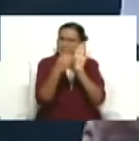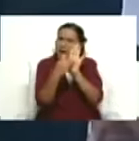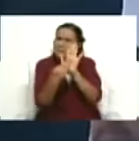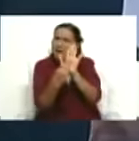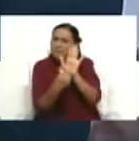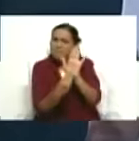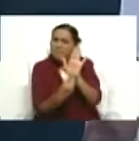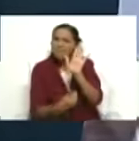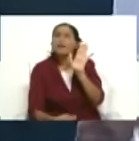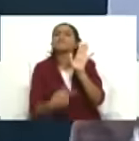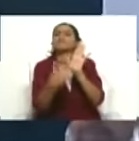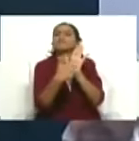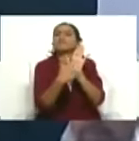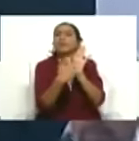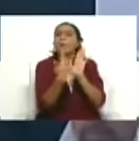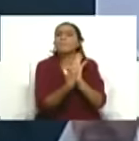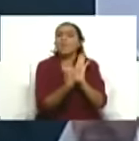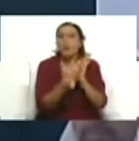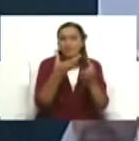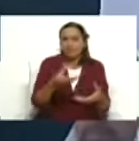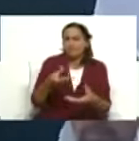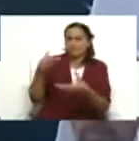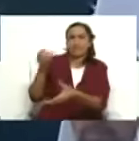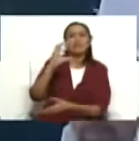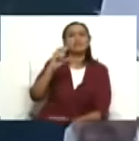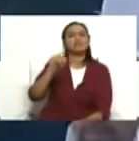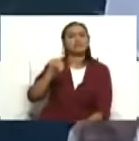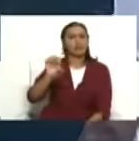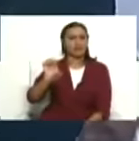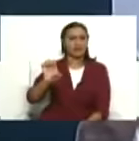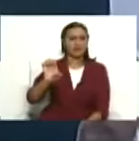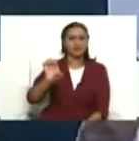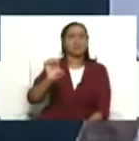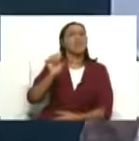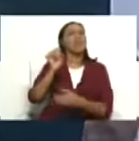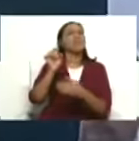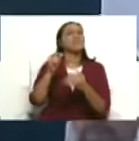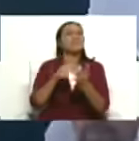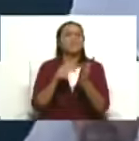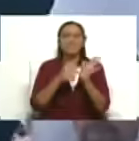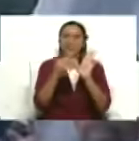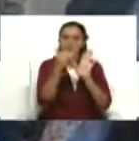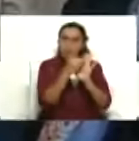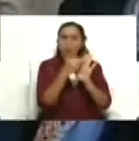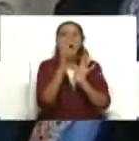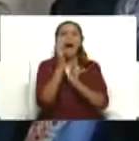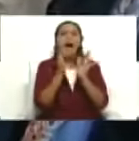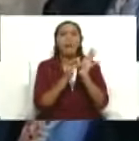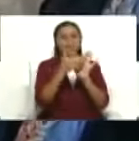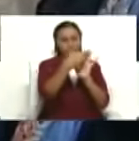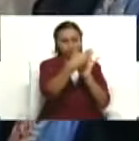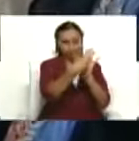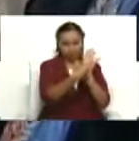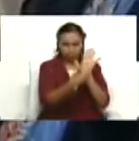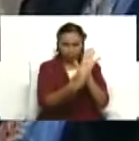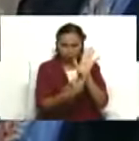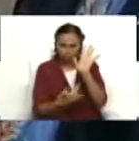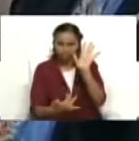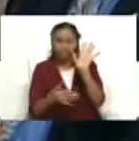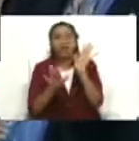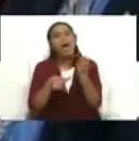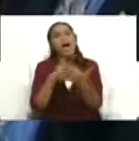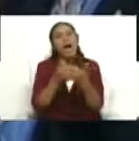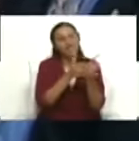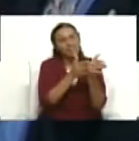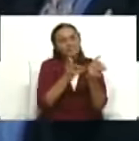del Consejo Nacional Electoral. Desde este mes de abril hasta el próximo mes de diciembre. De